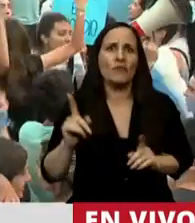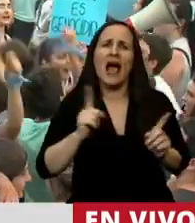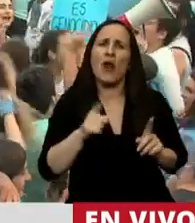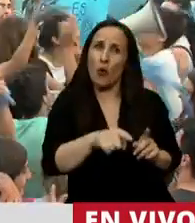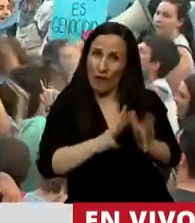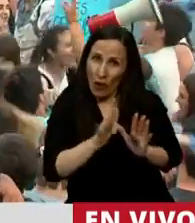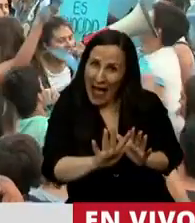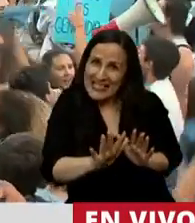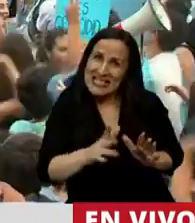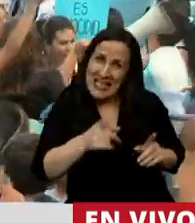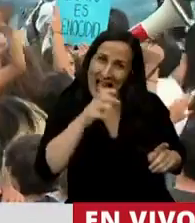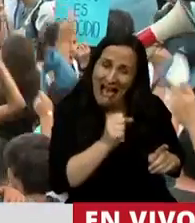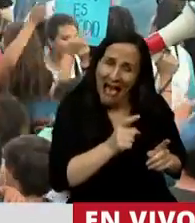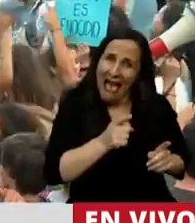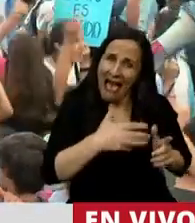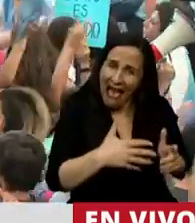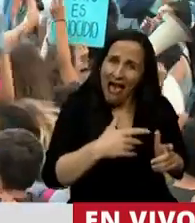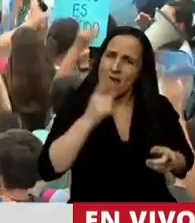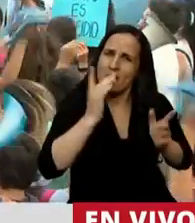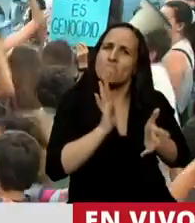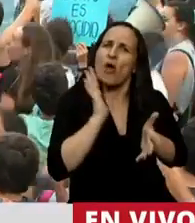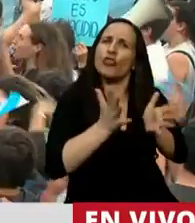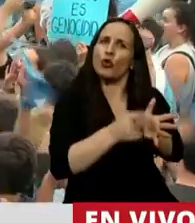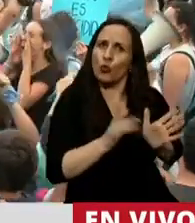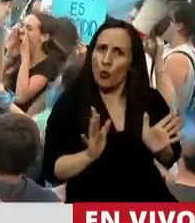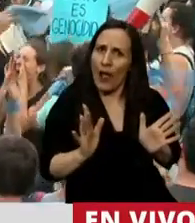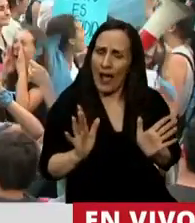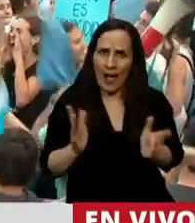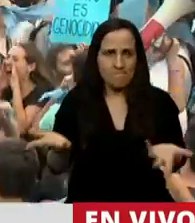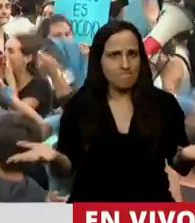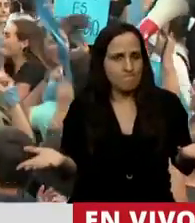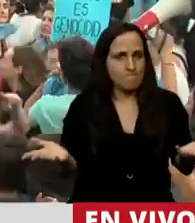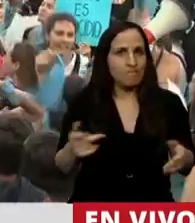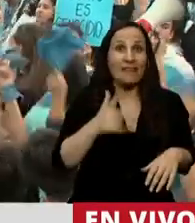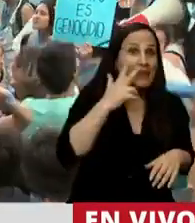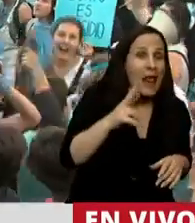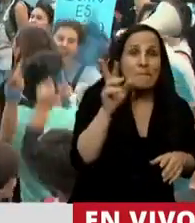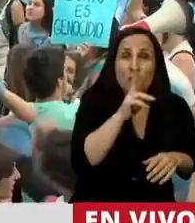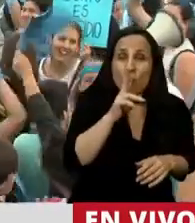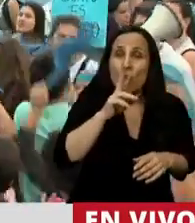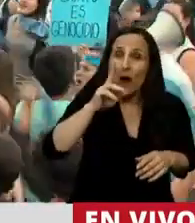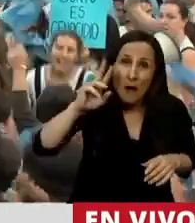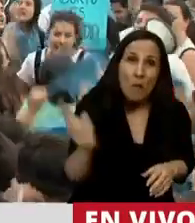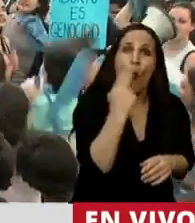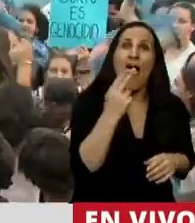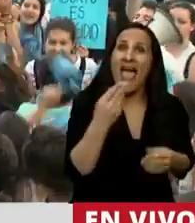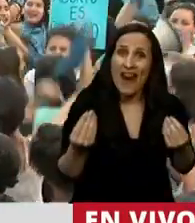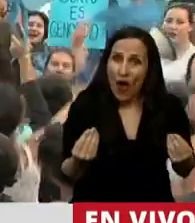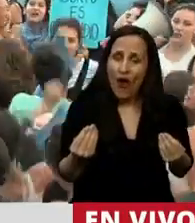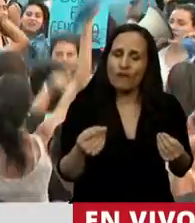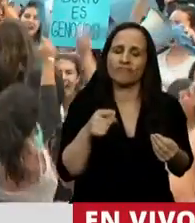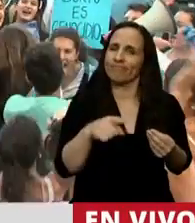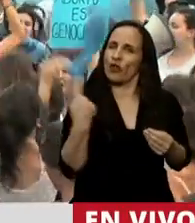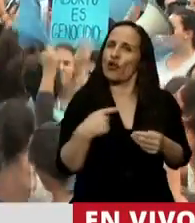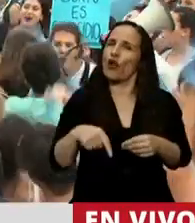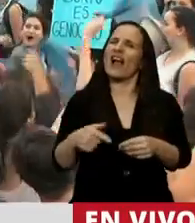tortura. Miren, venimos acá a saldar esta deuda de la democracia, las 3.000 mujeres muertas que pesan sobre